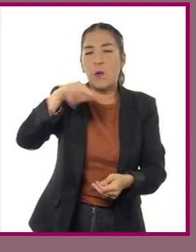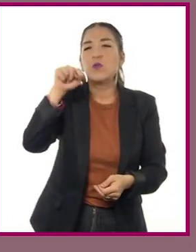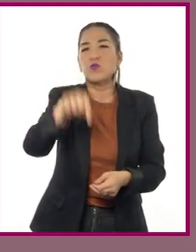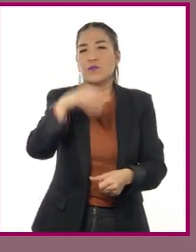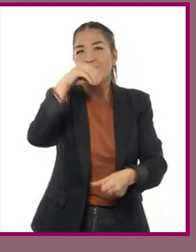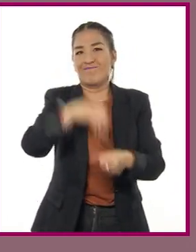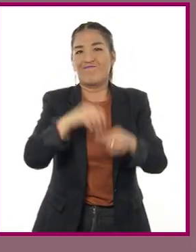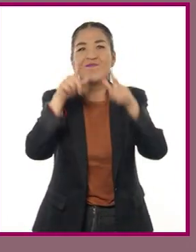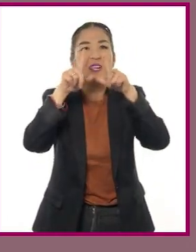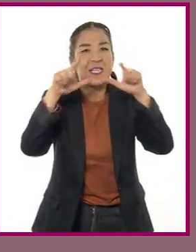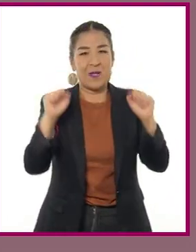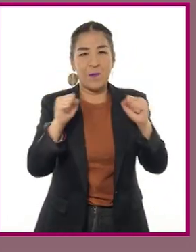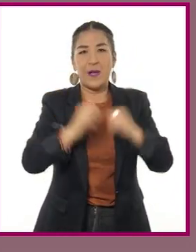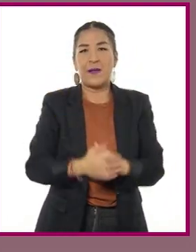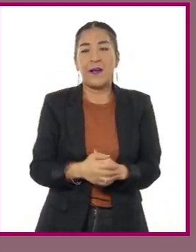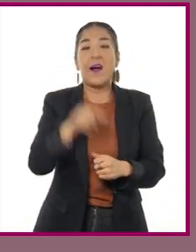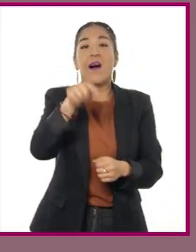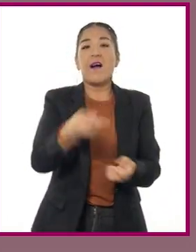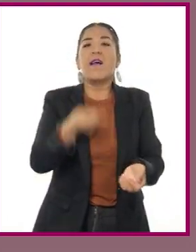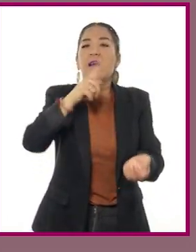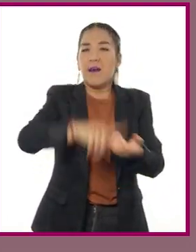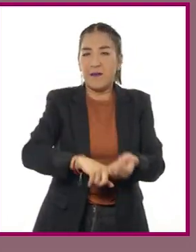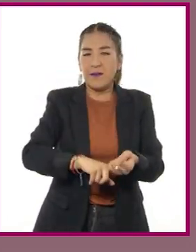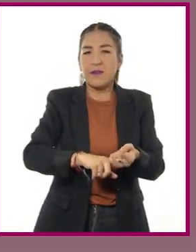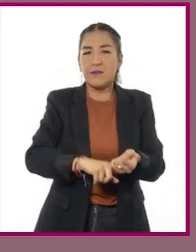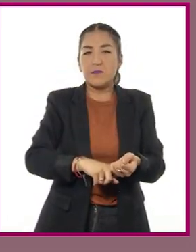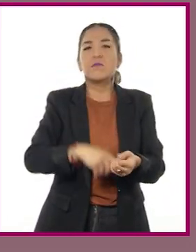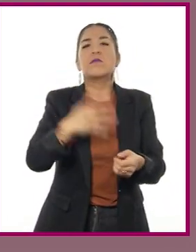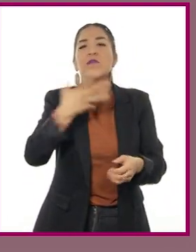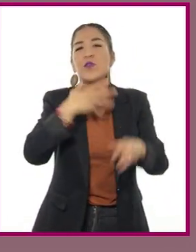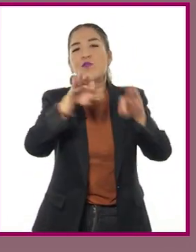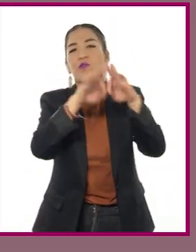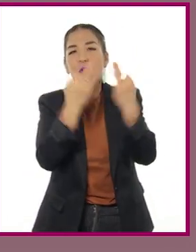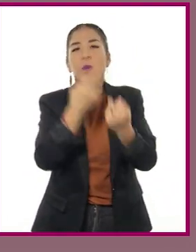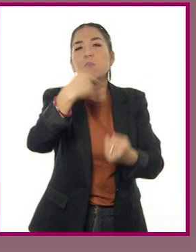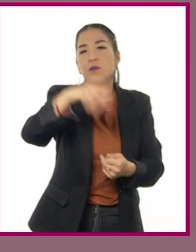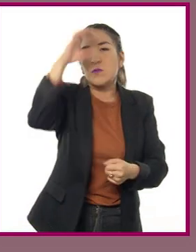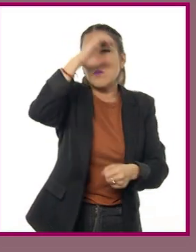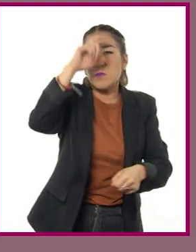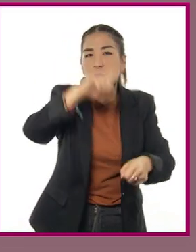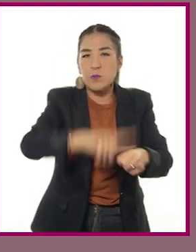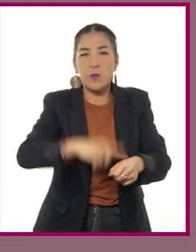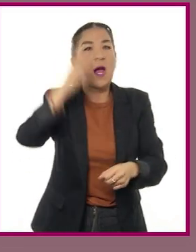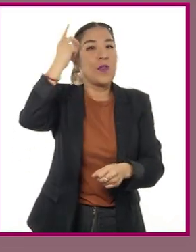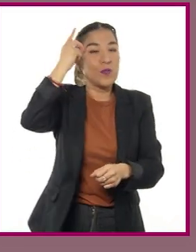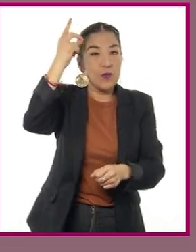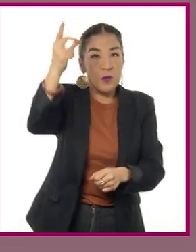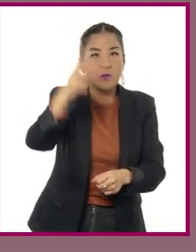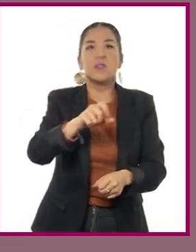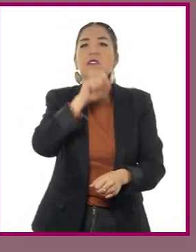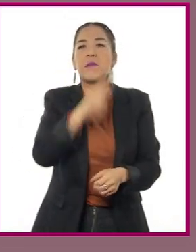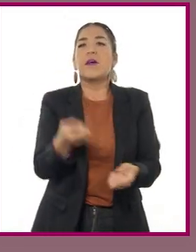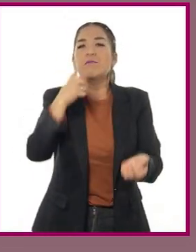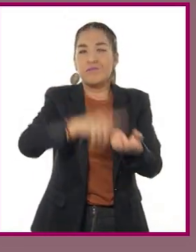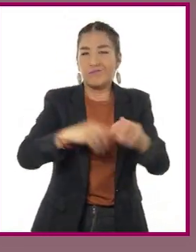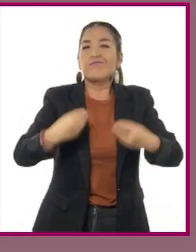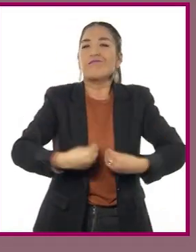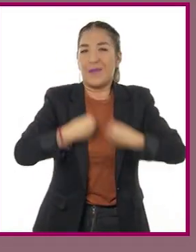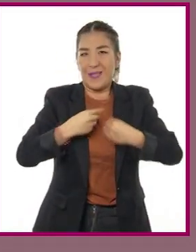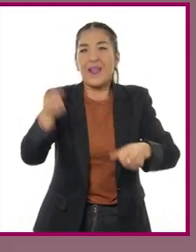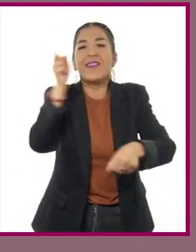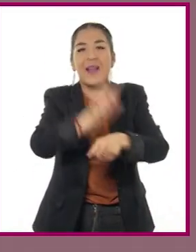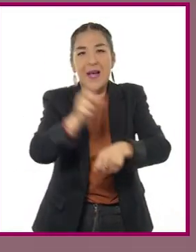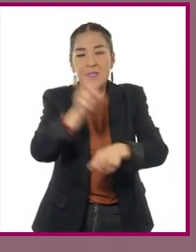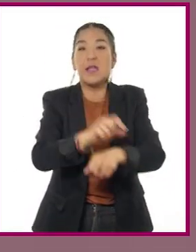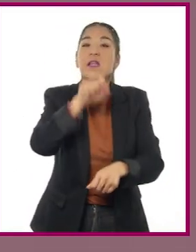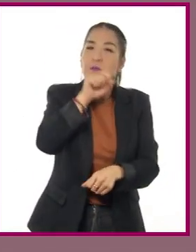lengua. En sus páginas se encuentran plasmados aspectos de su cultura, sus dioses, su vida cotidiana, así